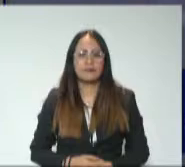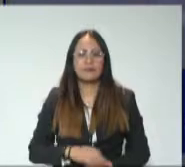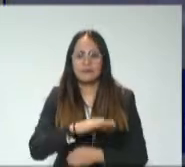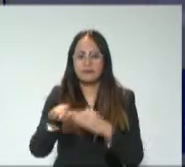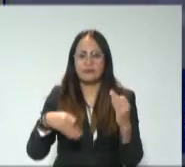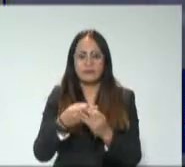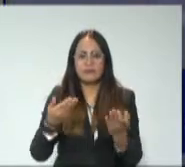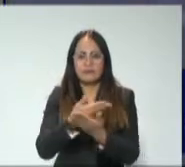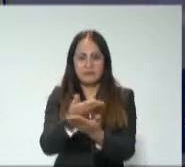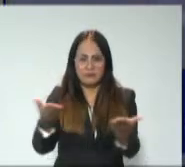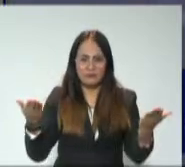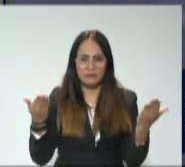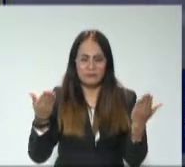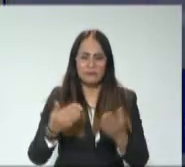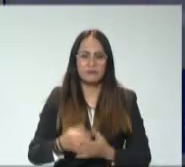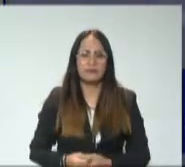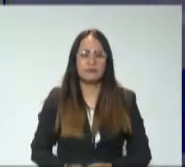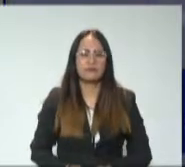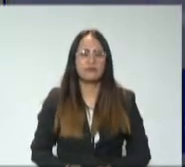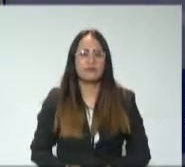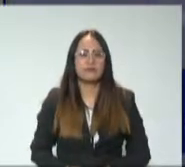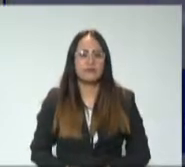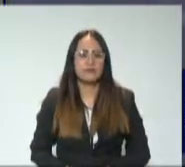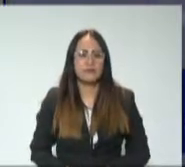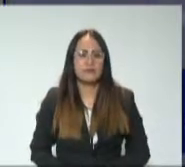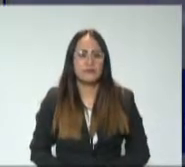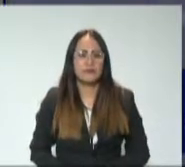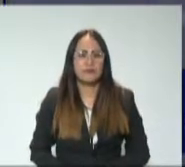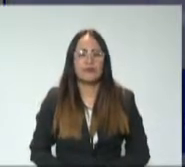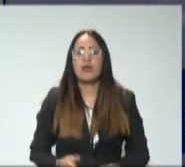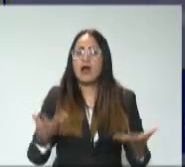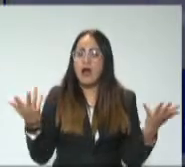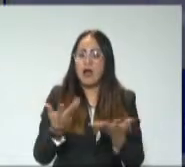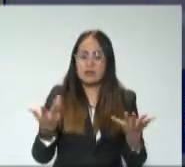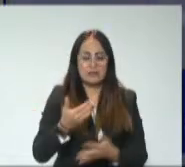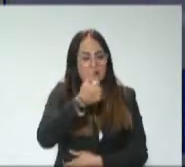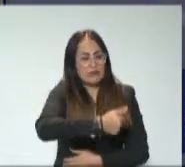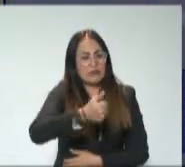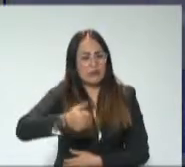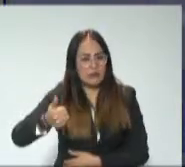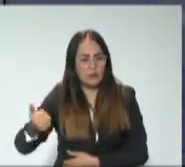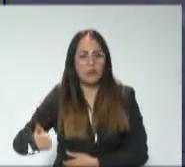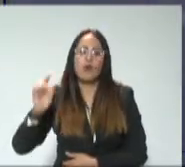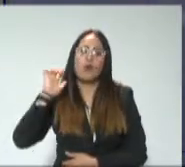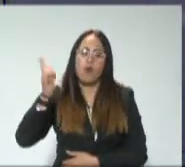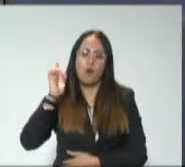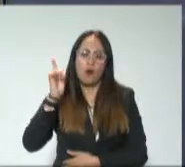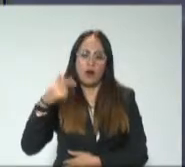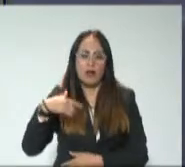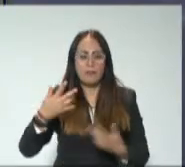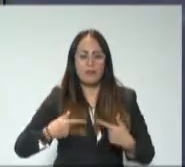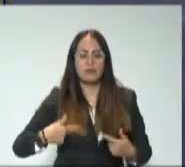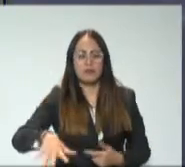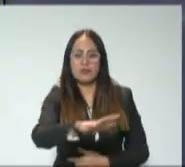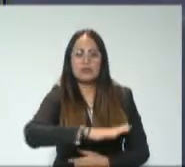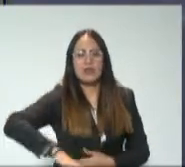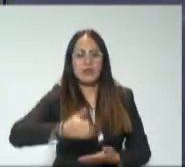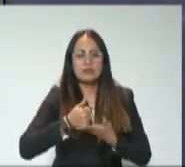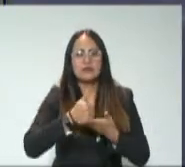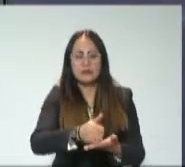todas todos nosotros y que los trabajos que que llevemos a cabo pues sean de utilidad para toda la sociedad